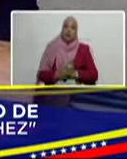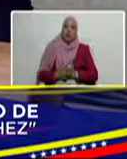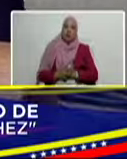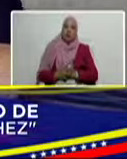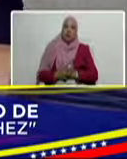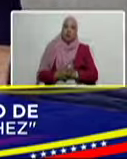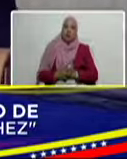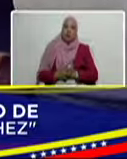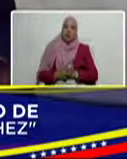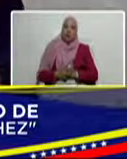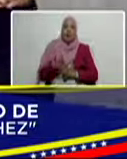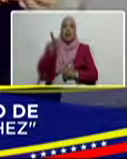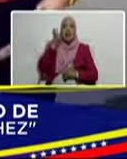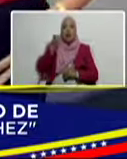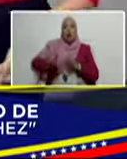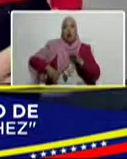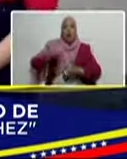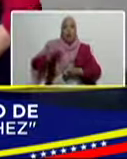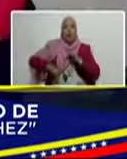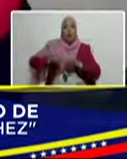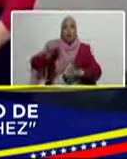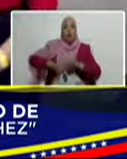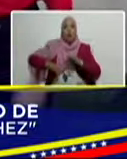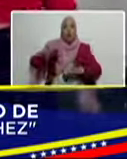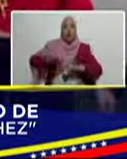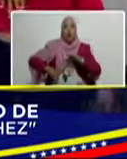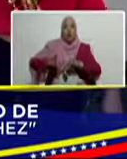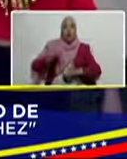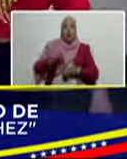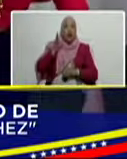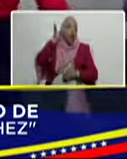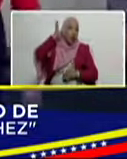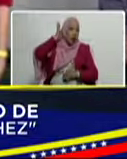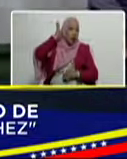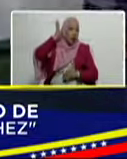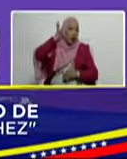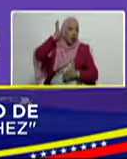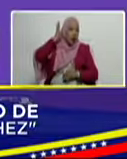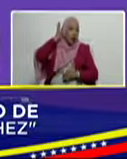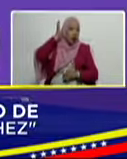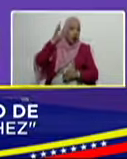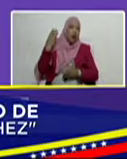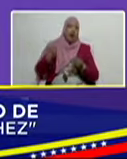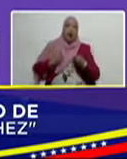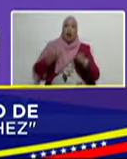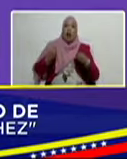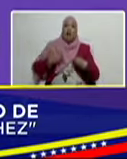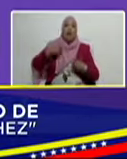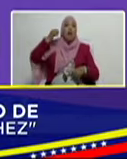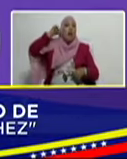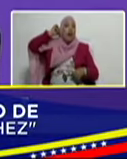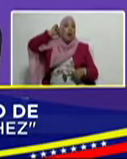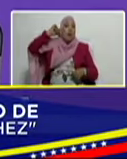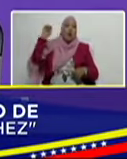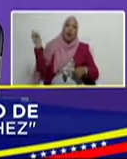Que suene el tambor. Que despierte la conciencia. Y que viva la mujer